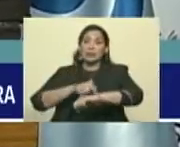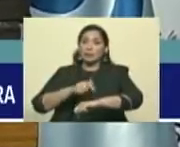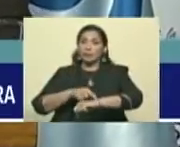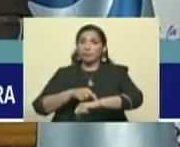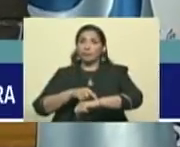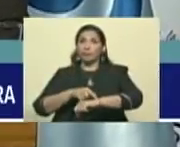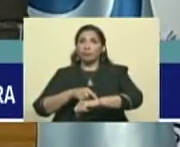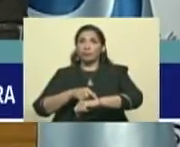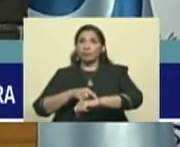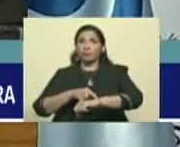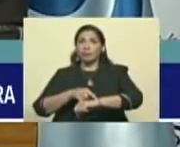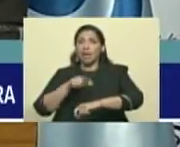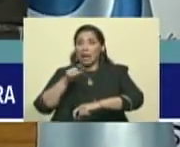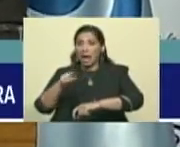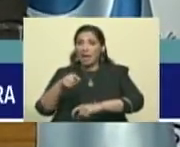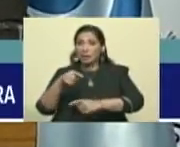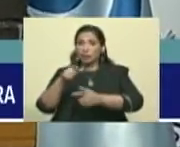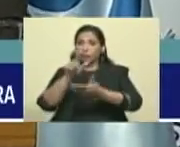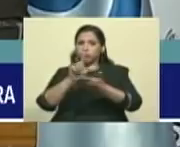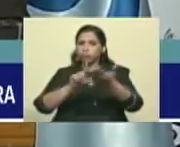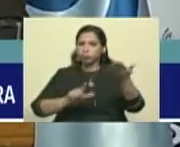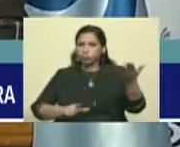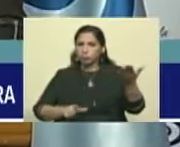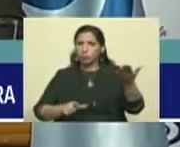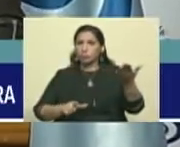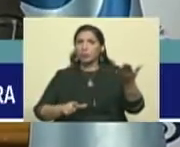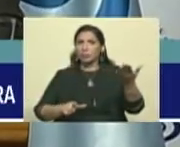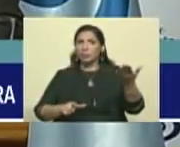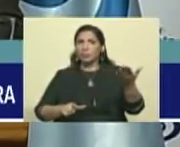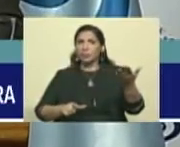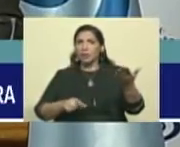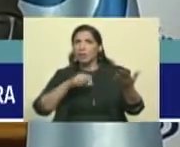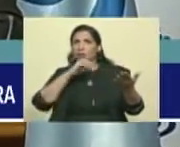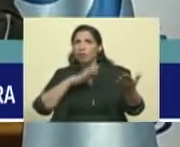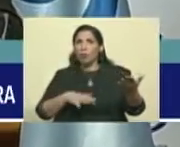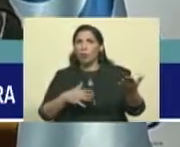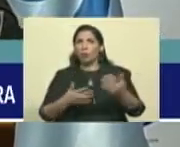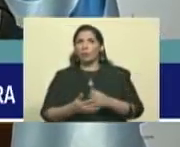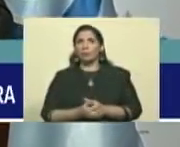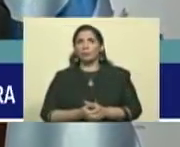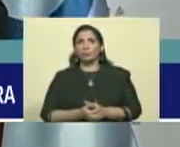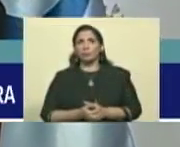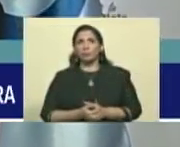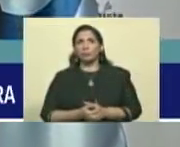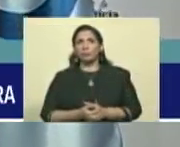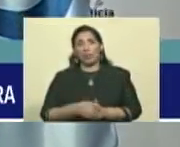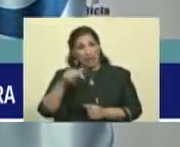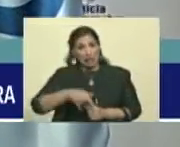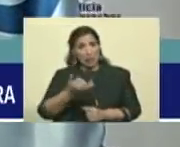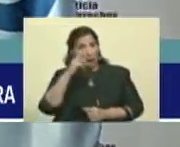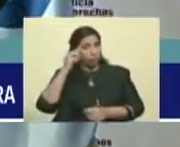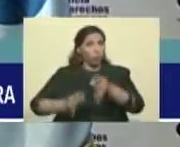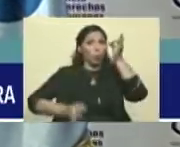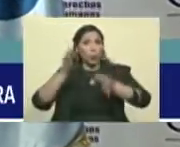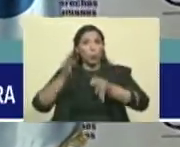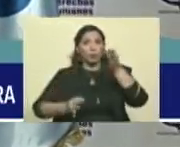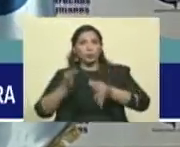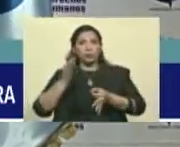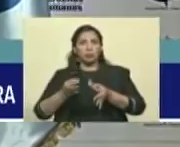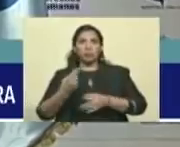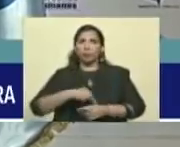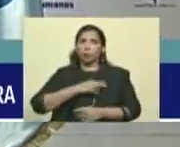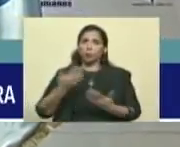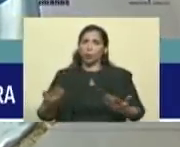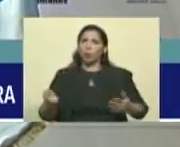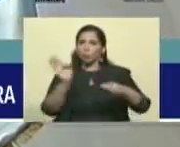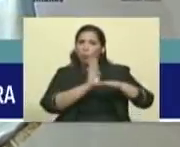repito, pasen a la historia, al basurero de la historia, porque aquí habrá justicia en pro de nuestros